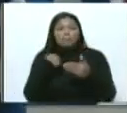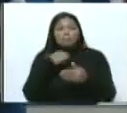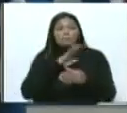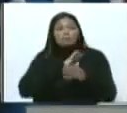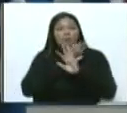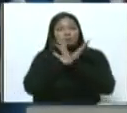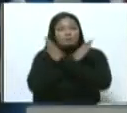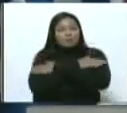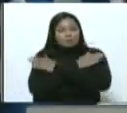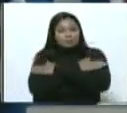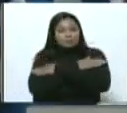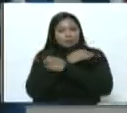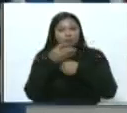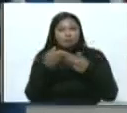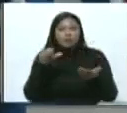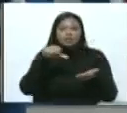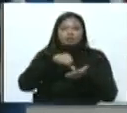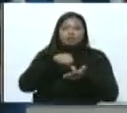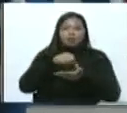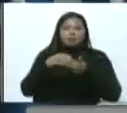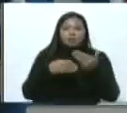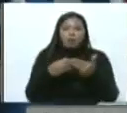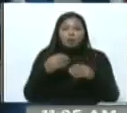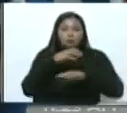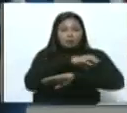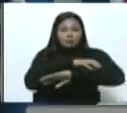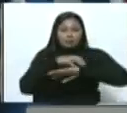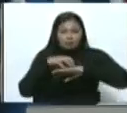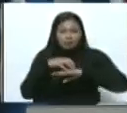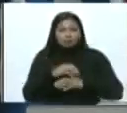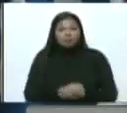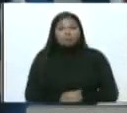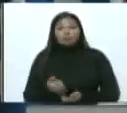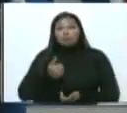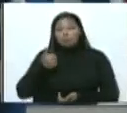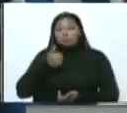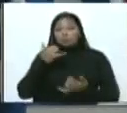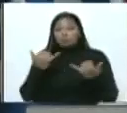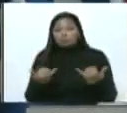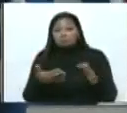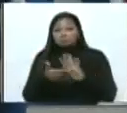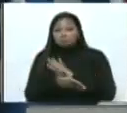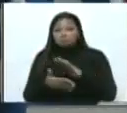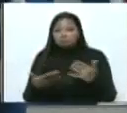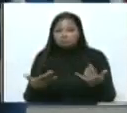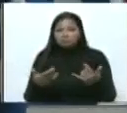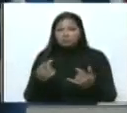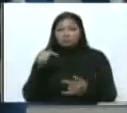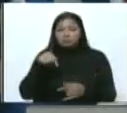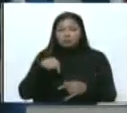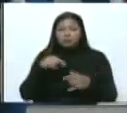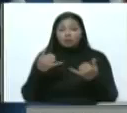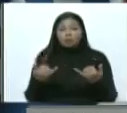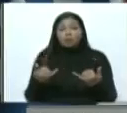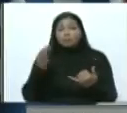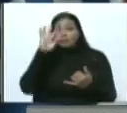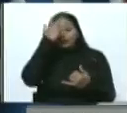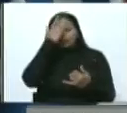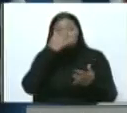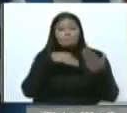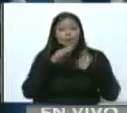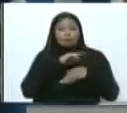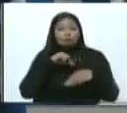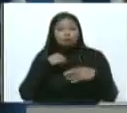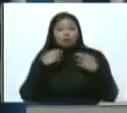felicitación a la ciudad del Tigre, estado Anzoátegui. Y aprovechando, como dije, pues también que en esta época de carnavales vamos a